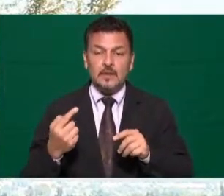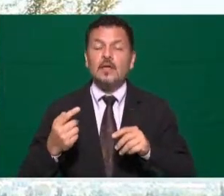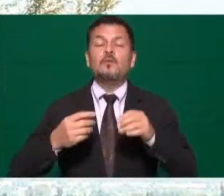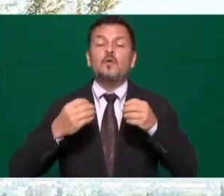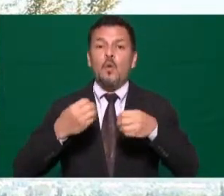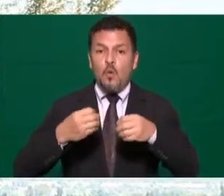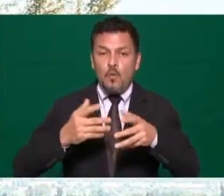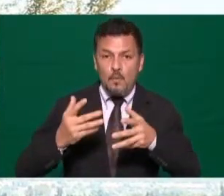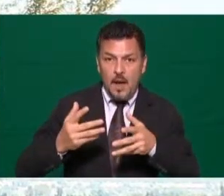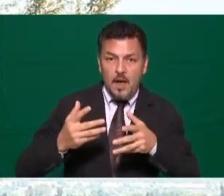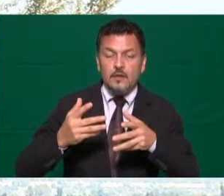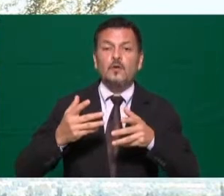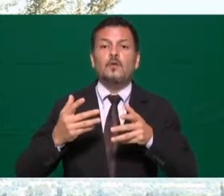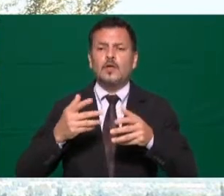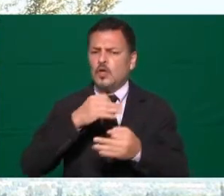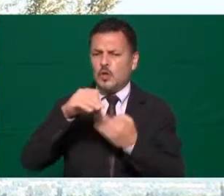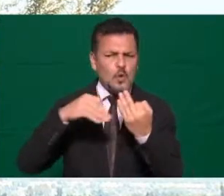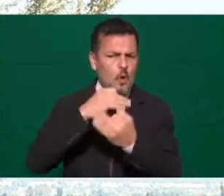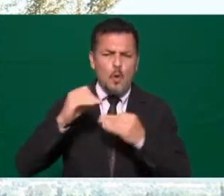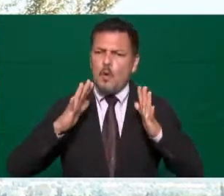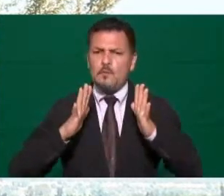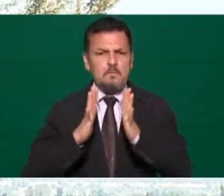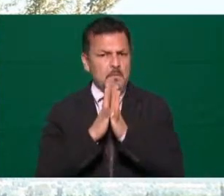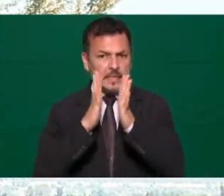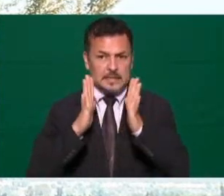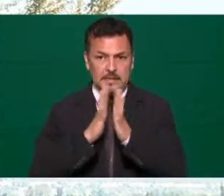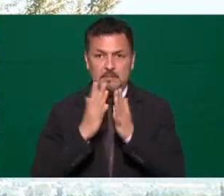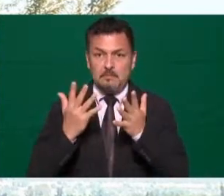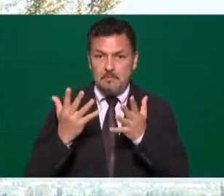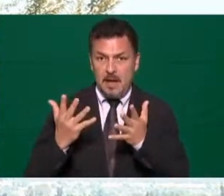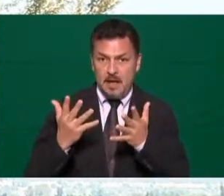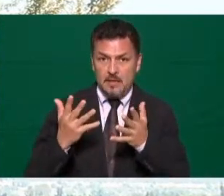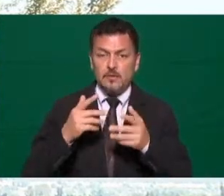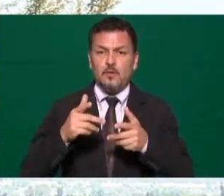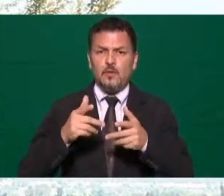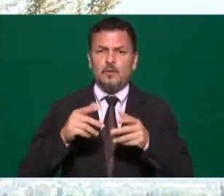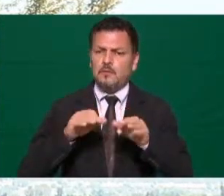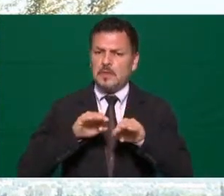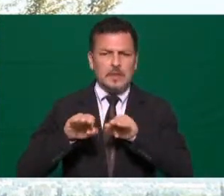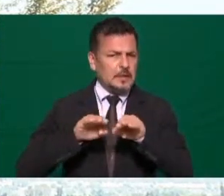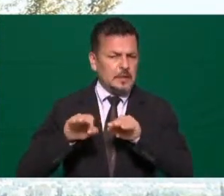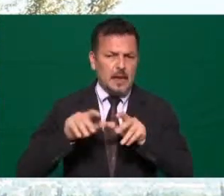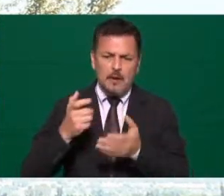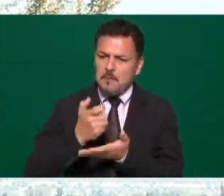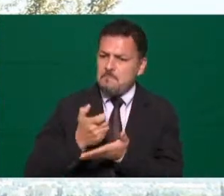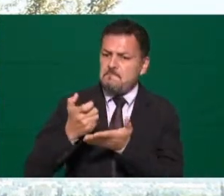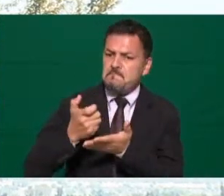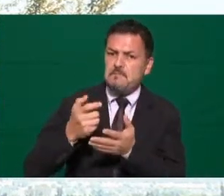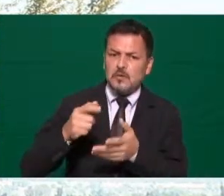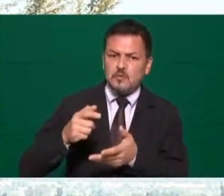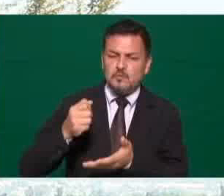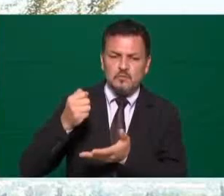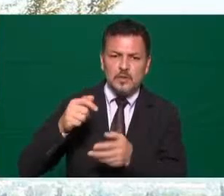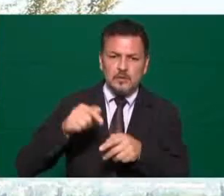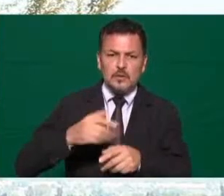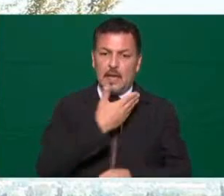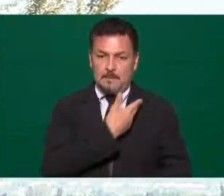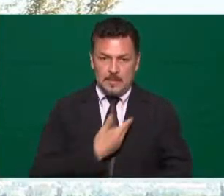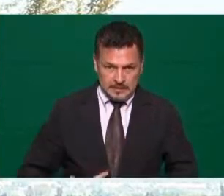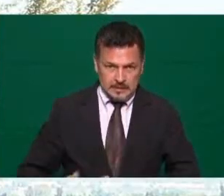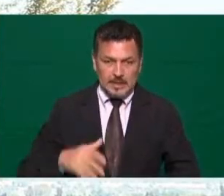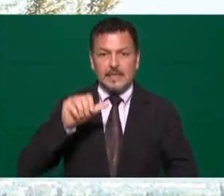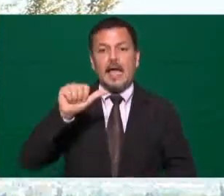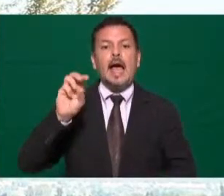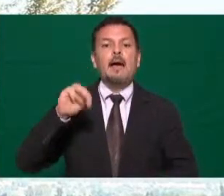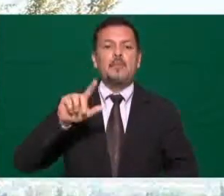uso democrático, participativo y equitativo del presupuesto, como dice el señor presidente Andrés Manuel